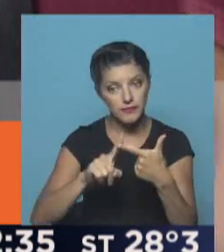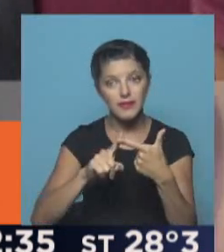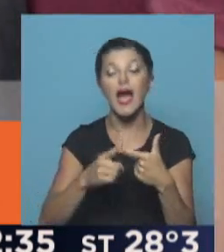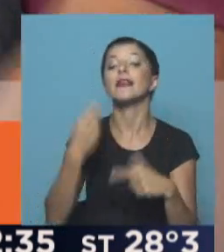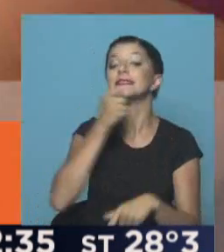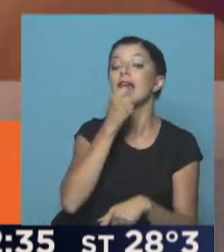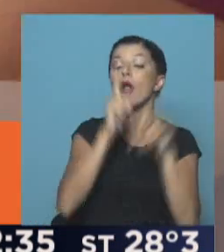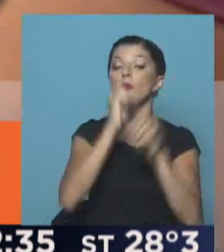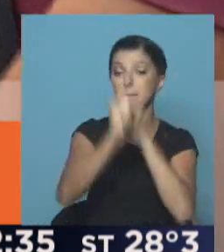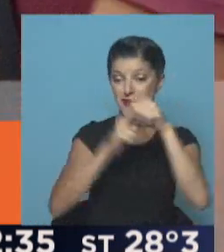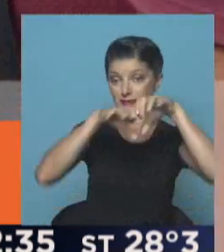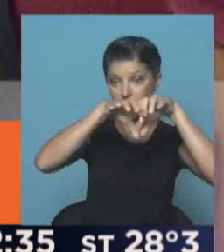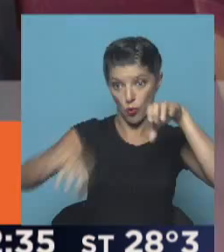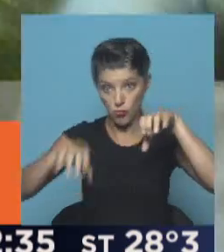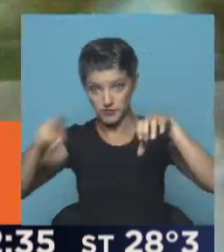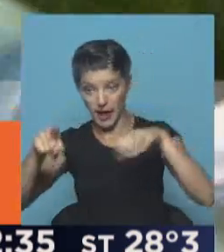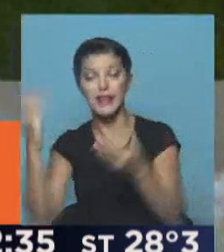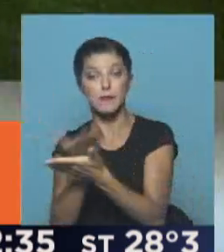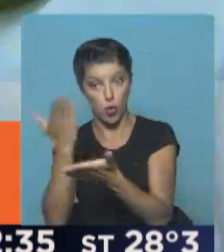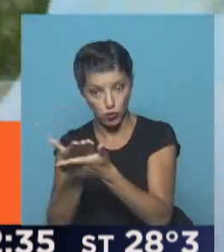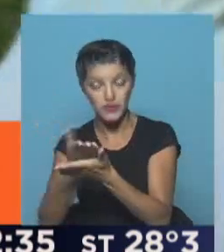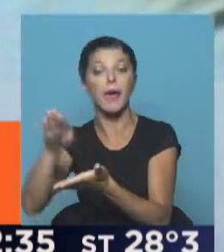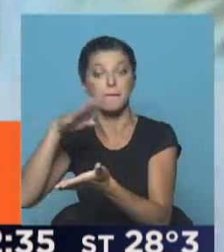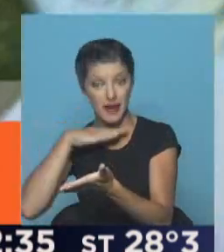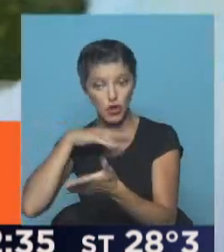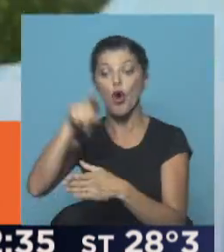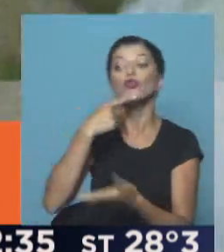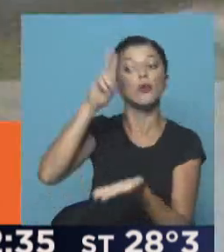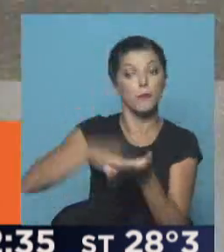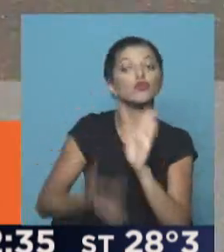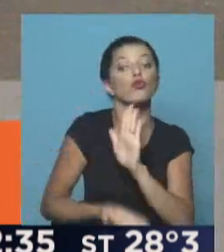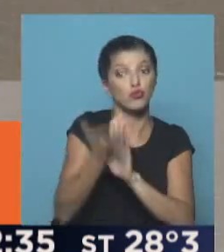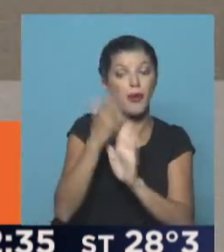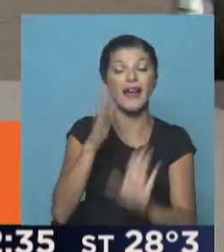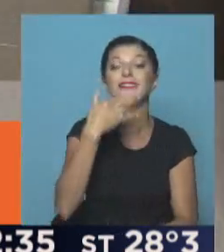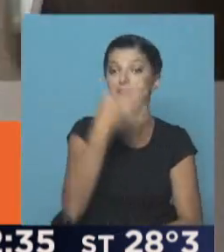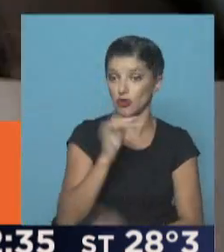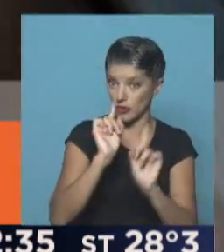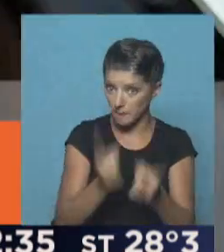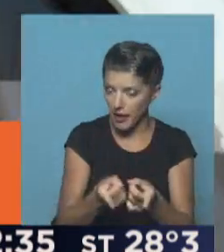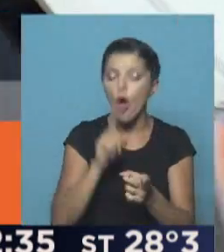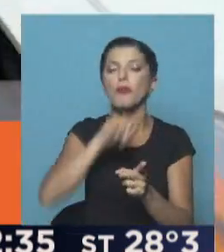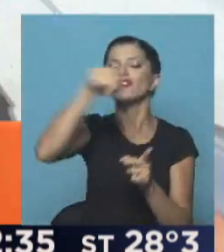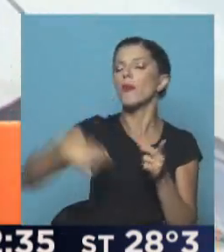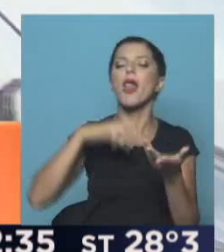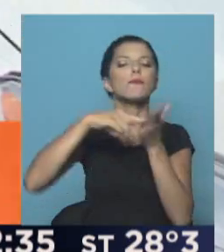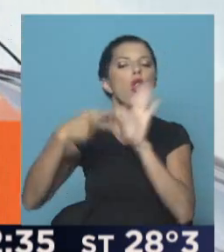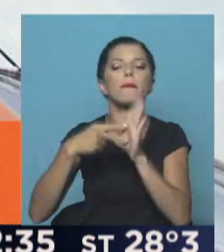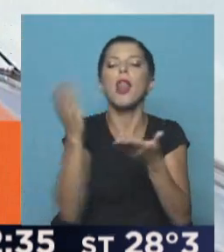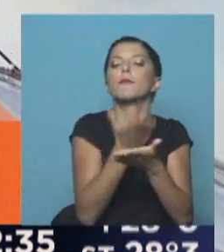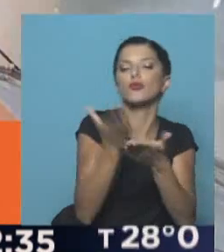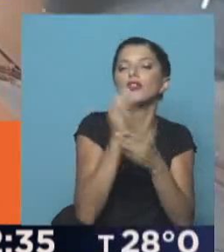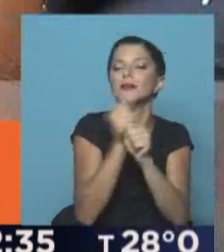para las industrias que trasladen su producción al país centroamericano en detrimento de la fabricación y el empleo norteamericanos,